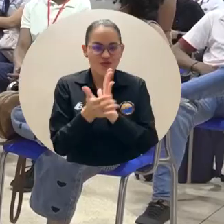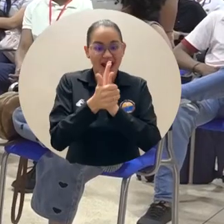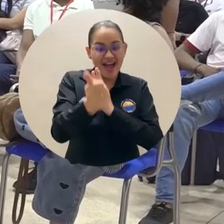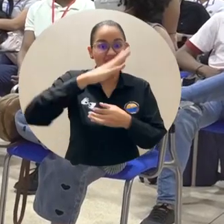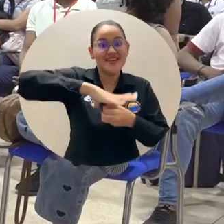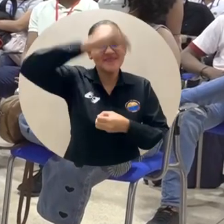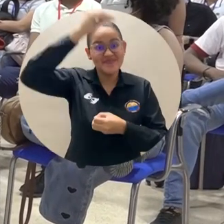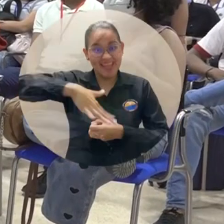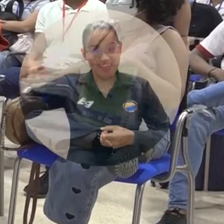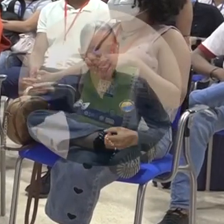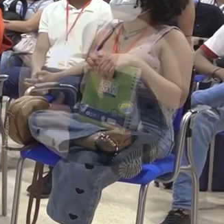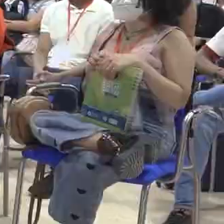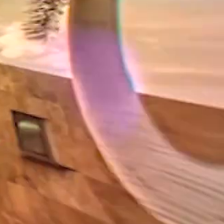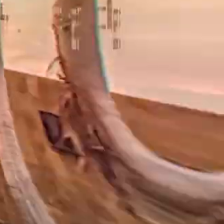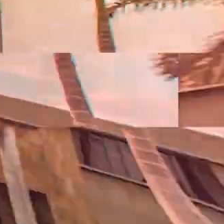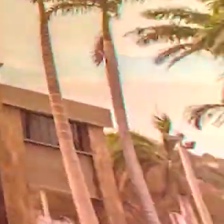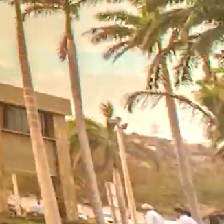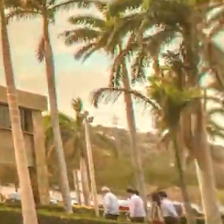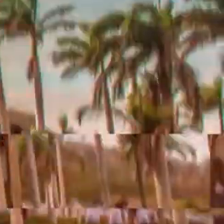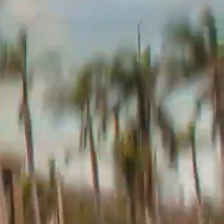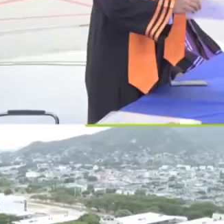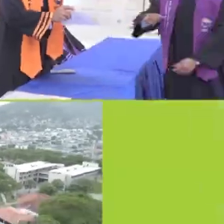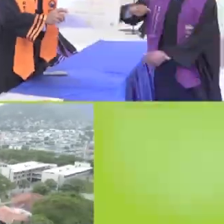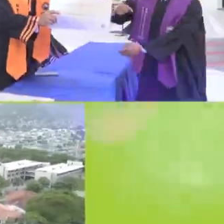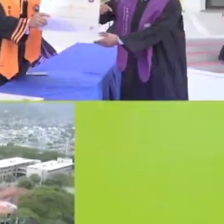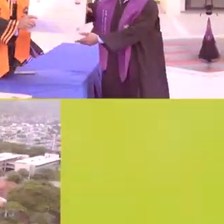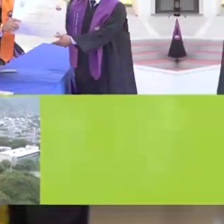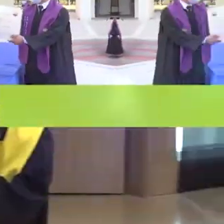parte del programa Talento Magdalena.